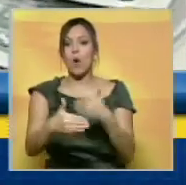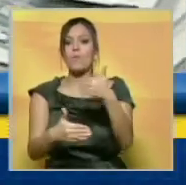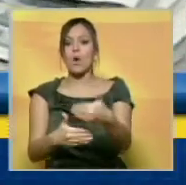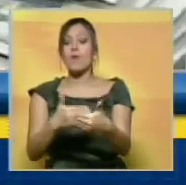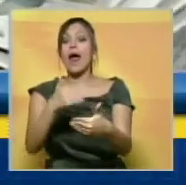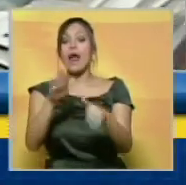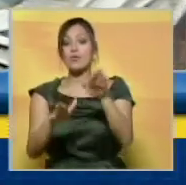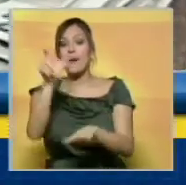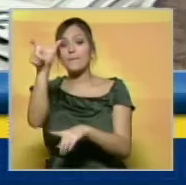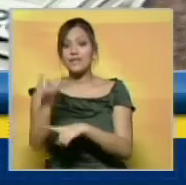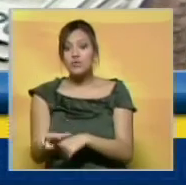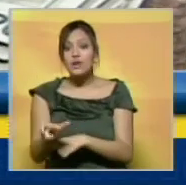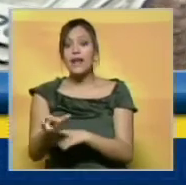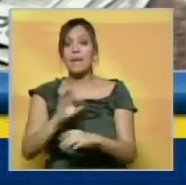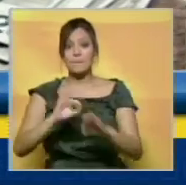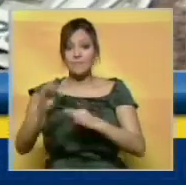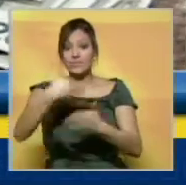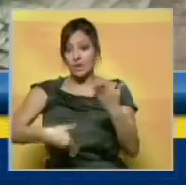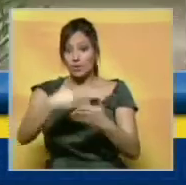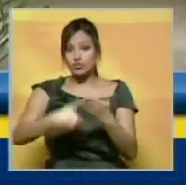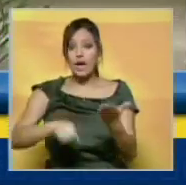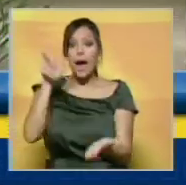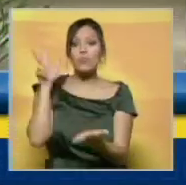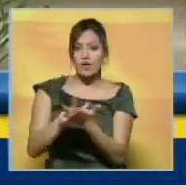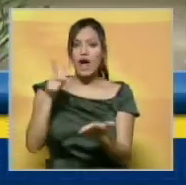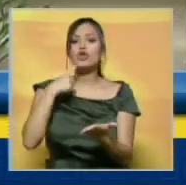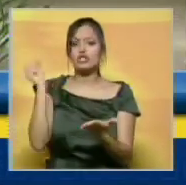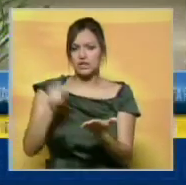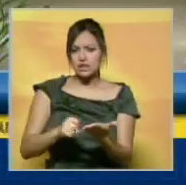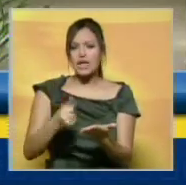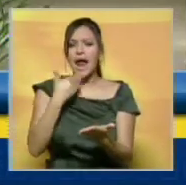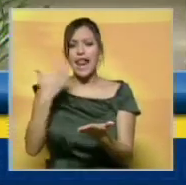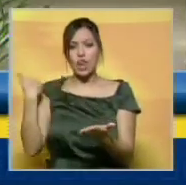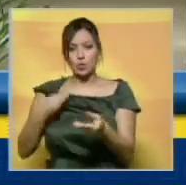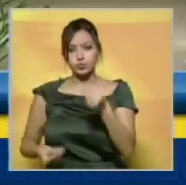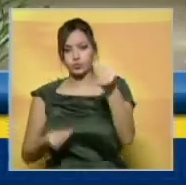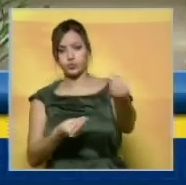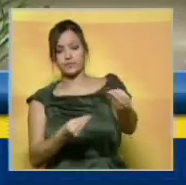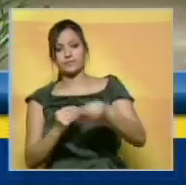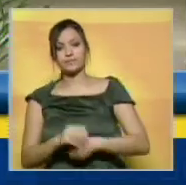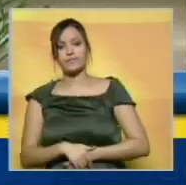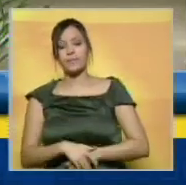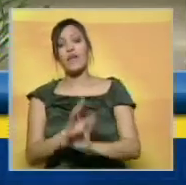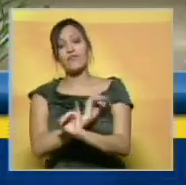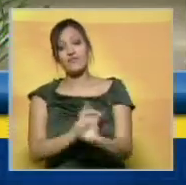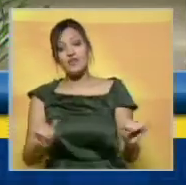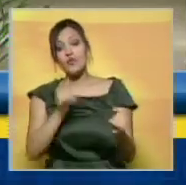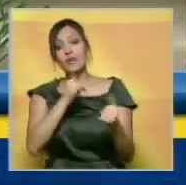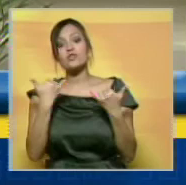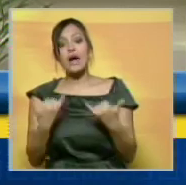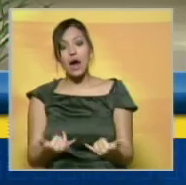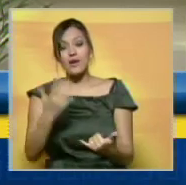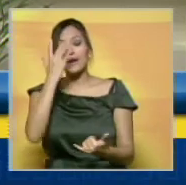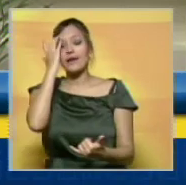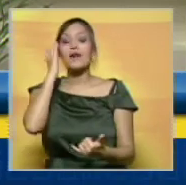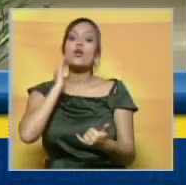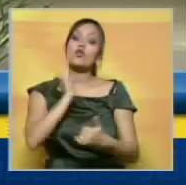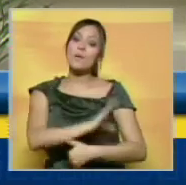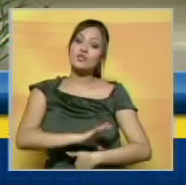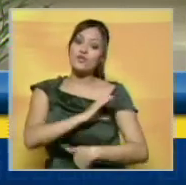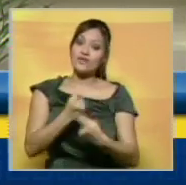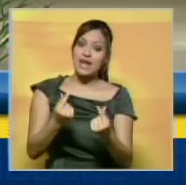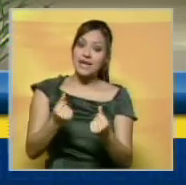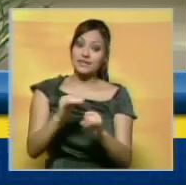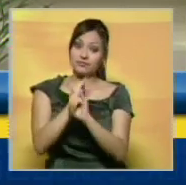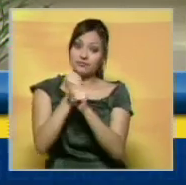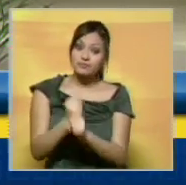que aquellas personas que se encuentren en trámite va a ser aprobada la solicitud que hayan introducido. A esta hora nos encontramos en la Comisión de Finanzas esperando